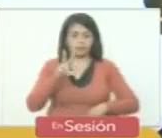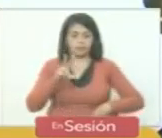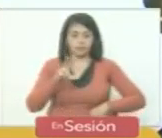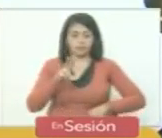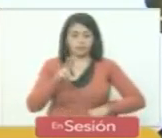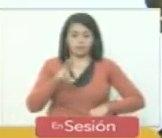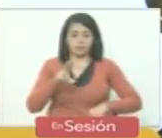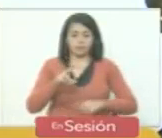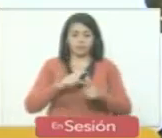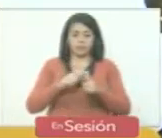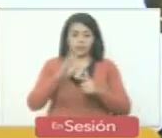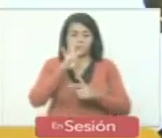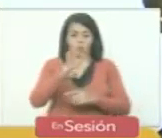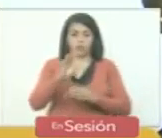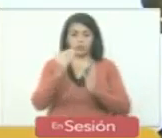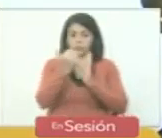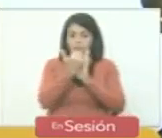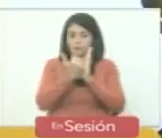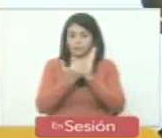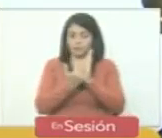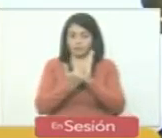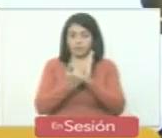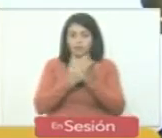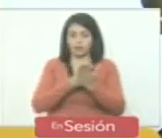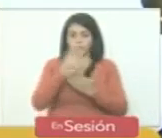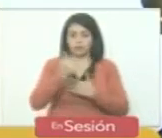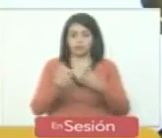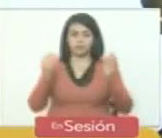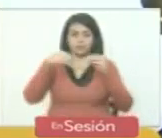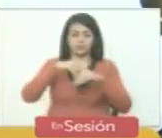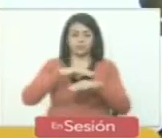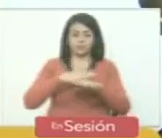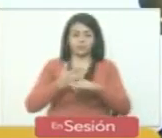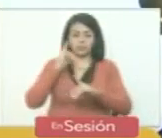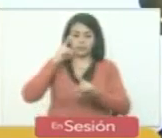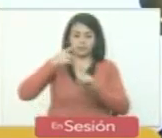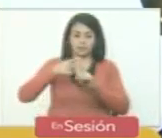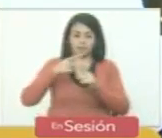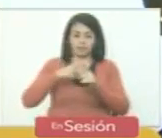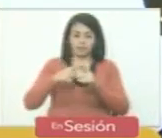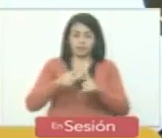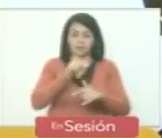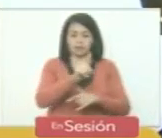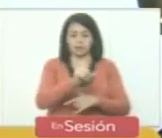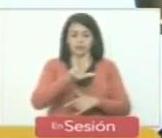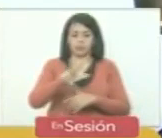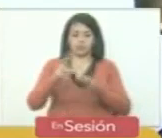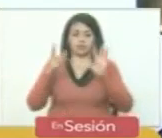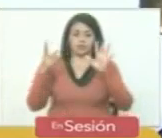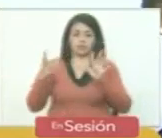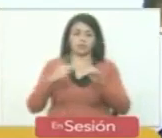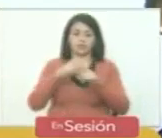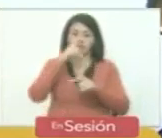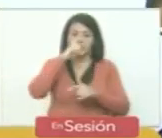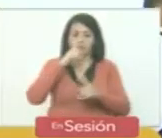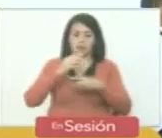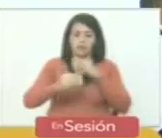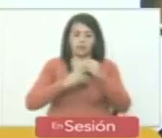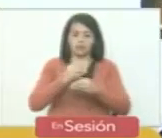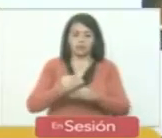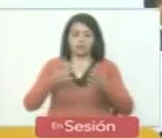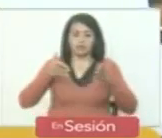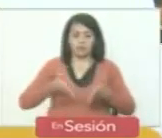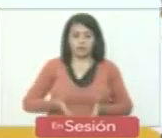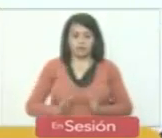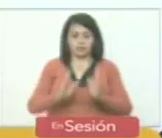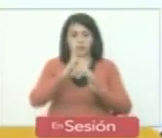Venezuela. Cuarto punto del orden del día, proyecto de acuerdo con motivo del 138 aniversario del